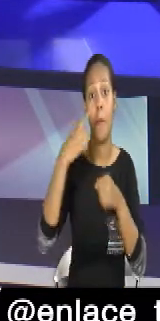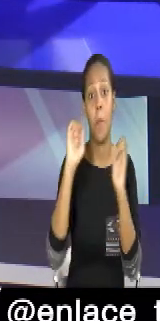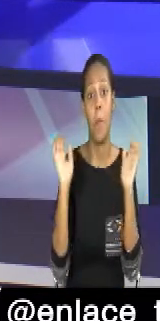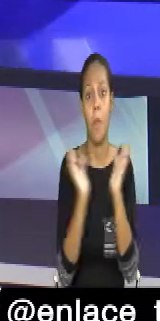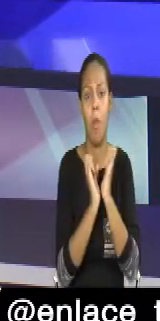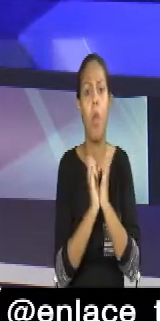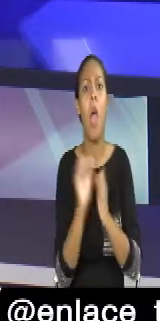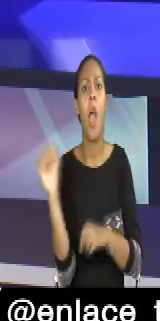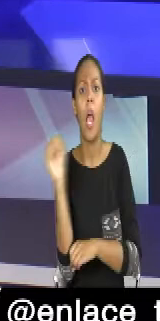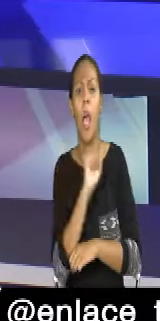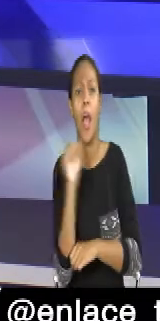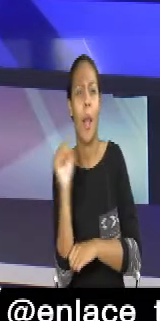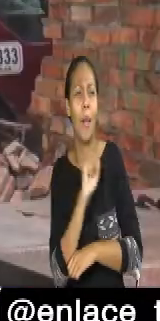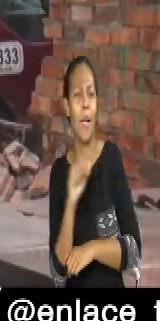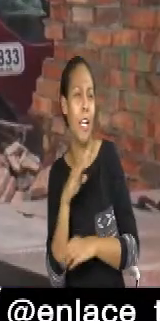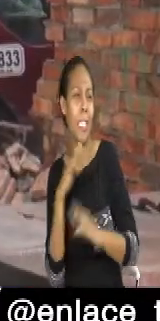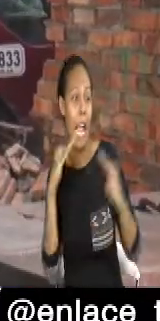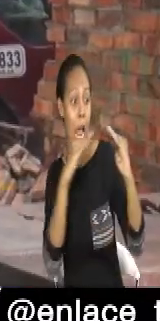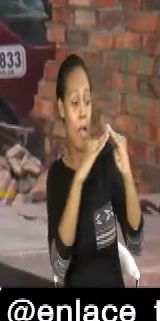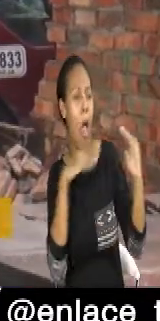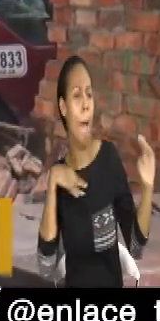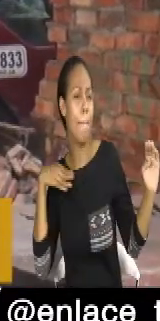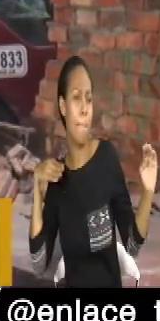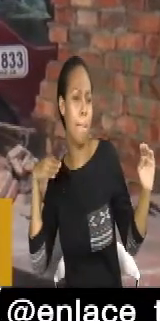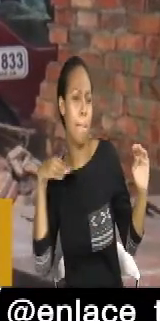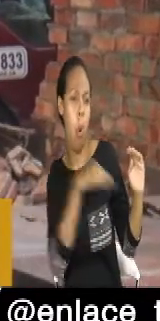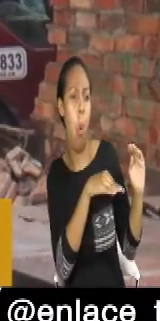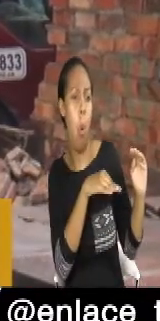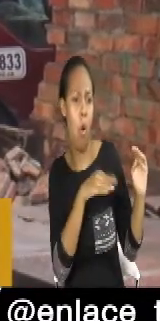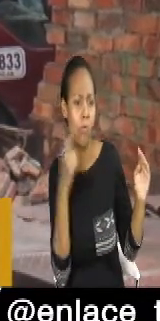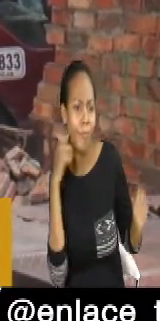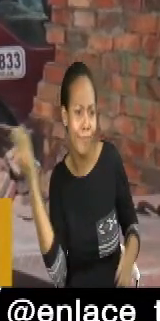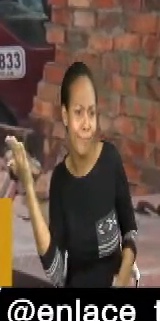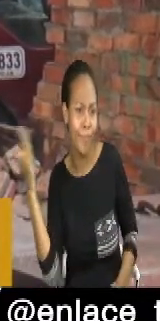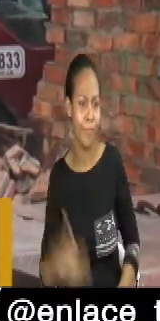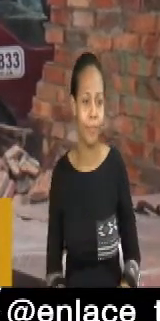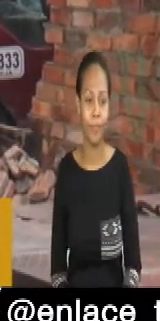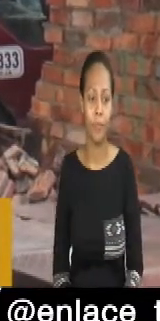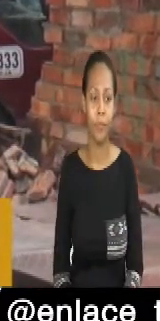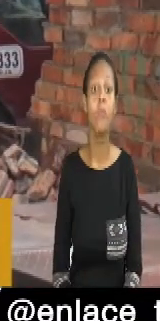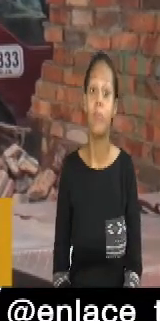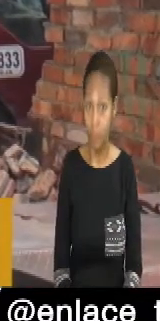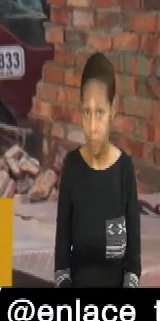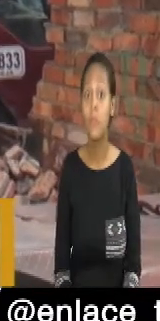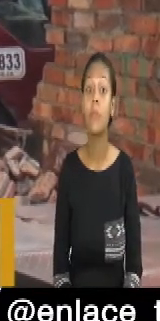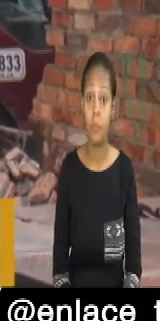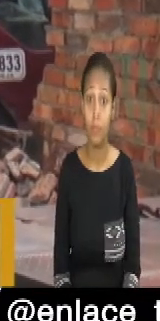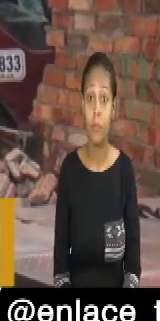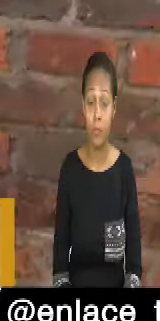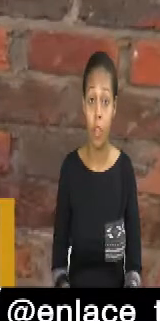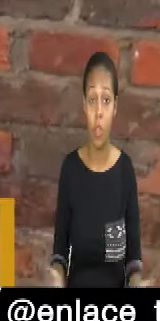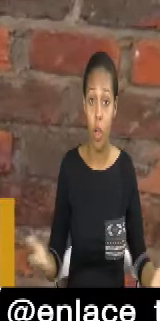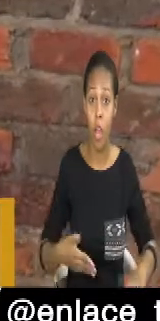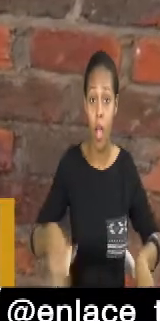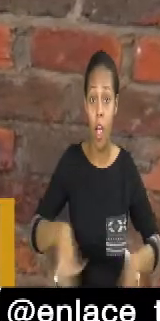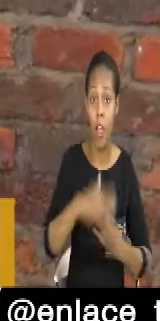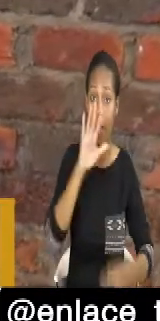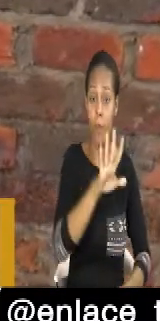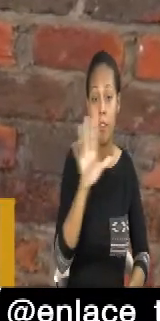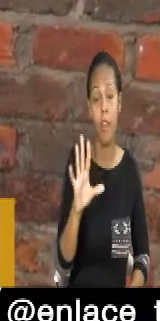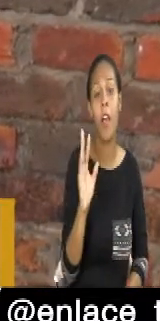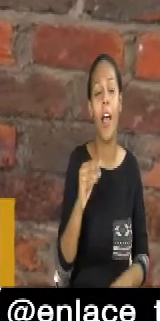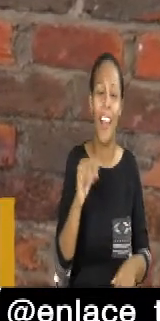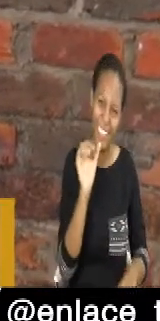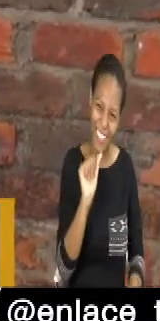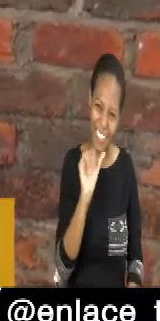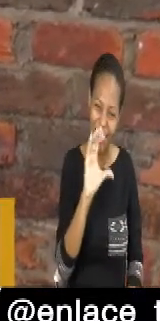una falla mecánica. Así, metido en el patio de esa vivienda ubicada en la calle 55 con carrera 34 del